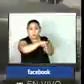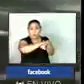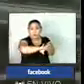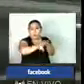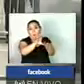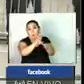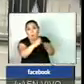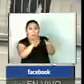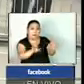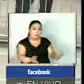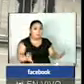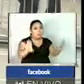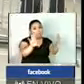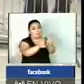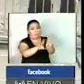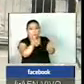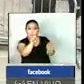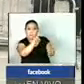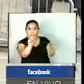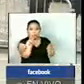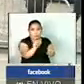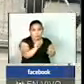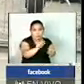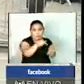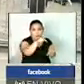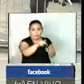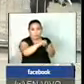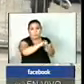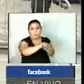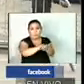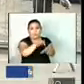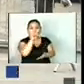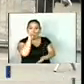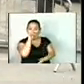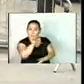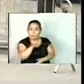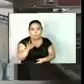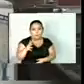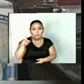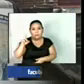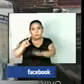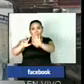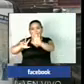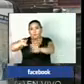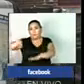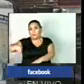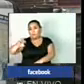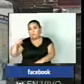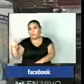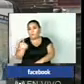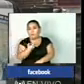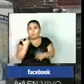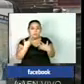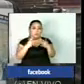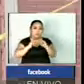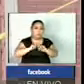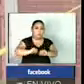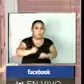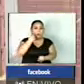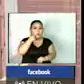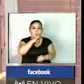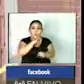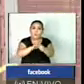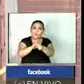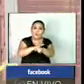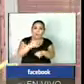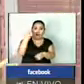suspensión de su licencia de Nueva York estado en el que más de 18 mil personas han muerto de coronavirus desde